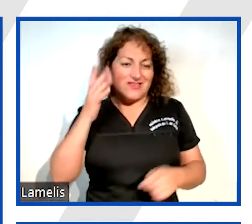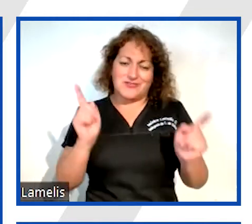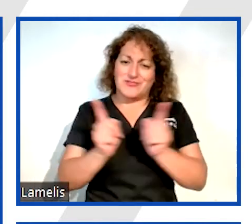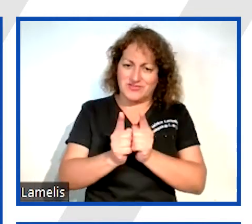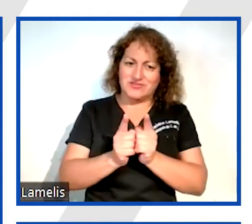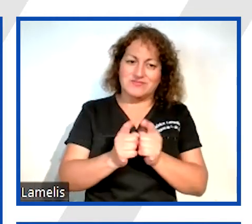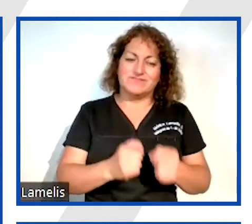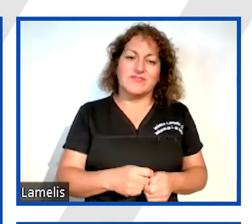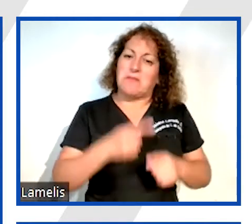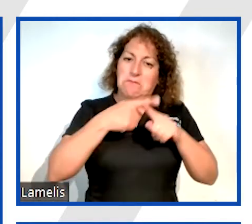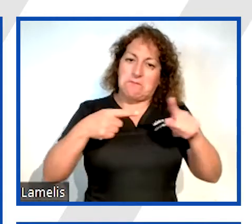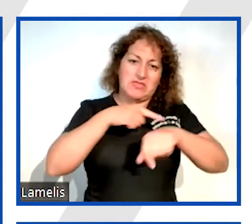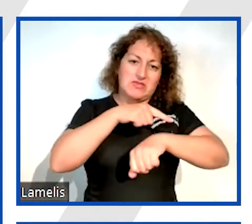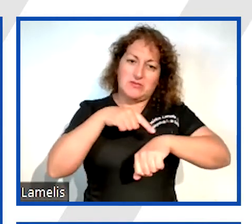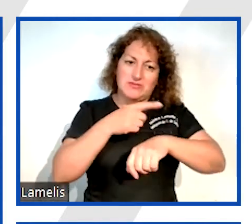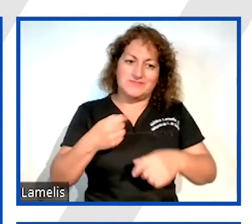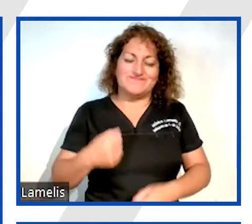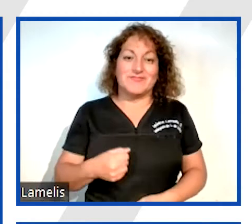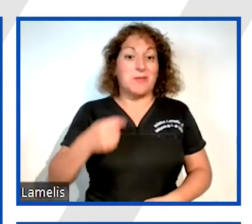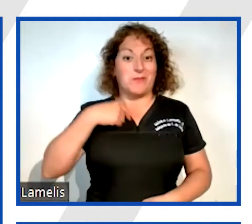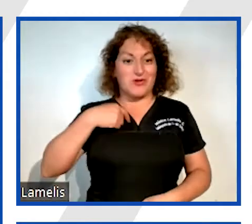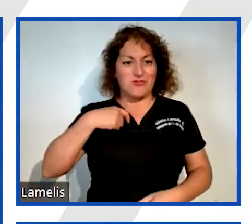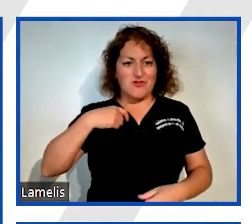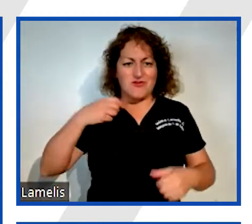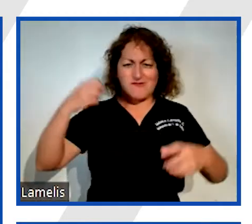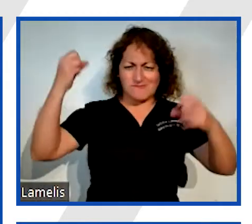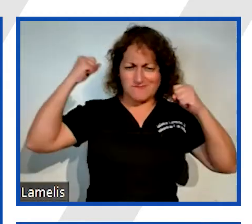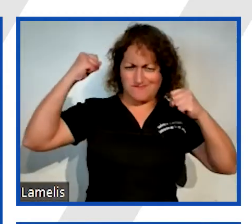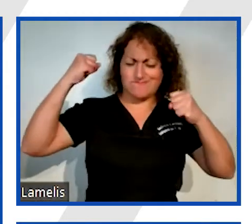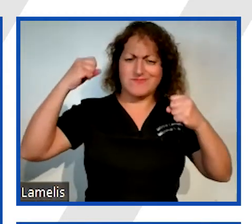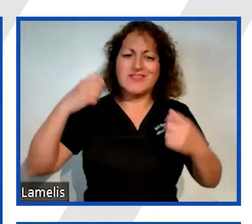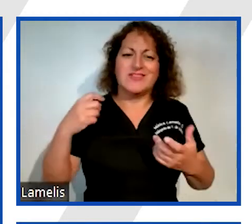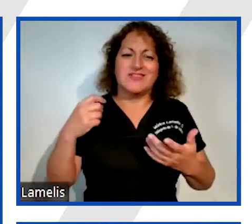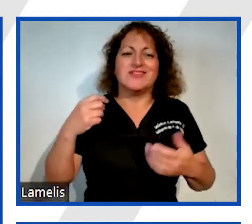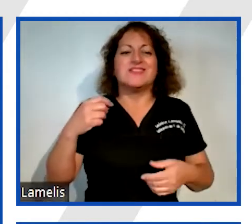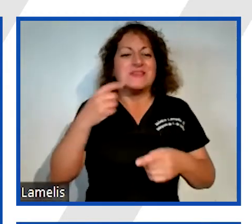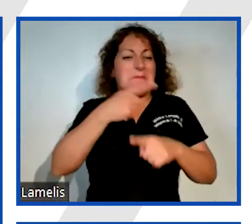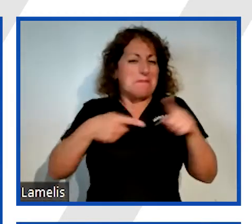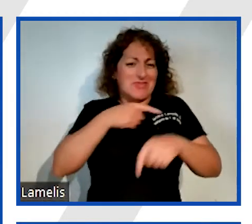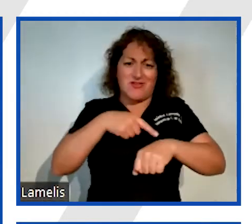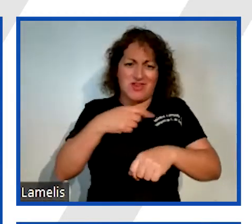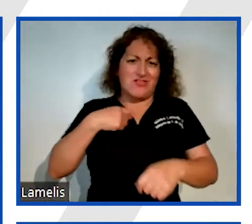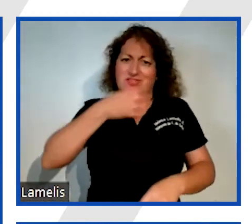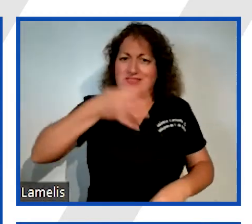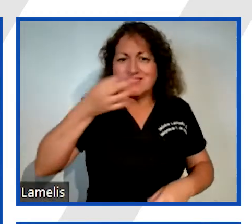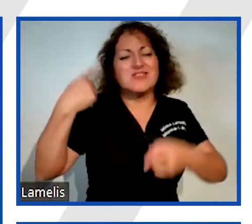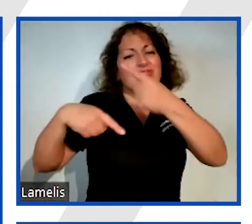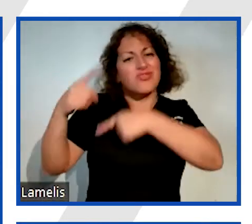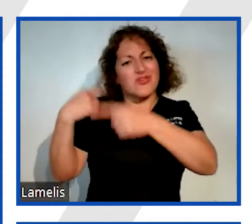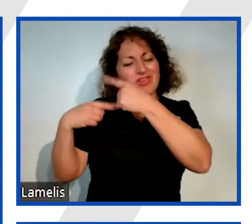pero como yo soy operativa en media hora les quiero contar la historia de la tierra de la vida y de todo lo demás